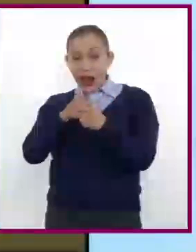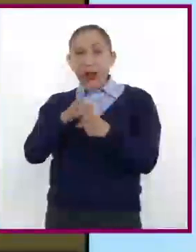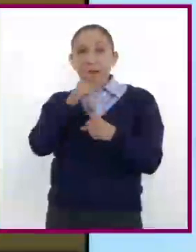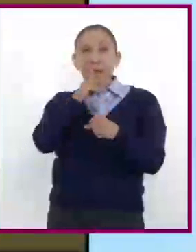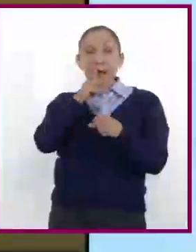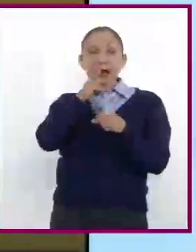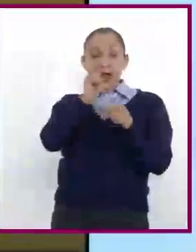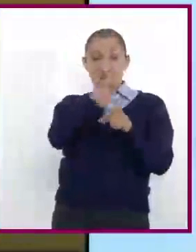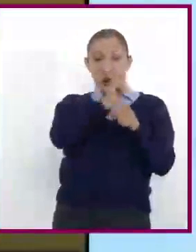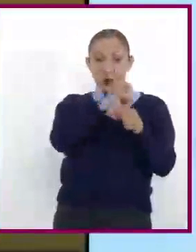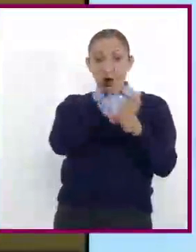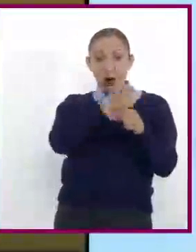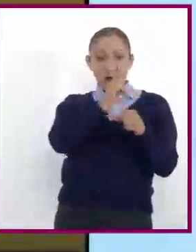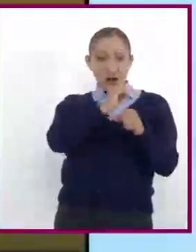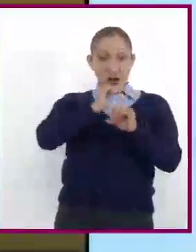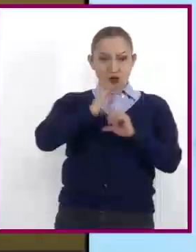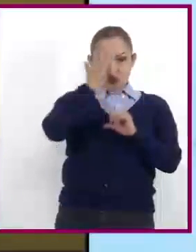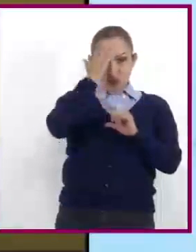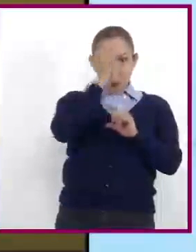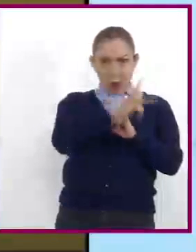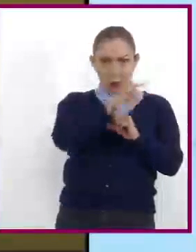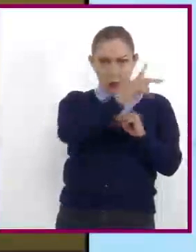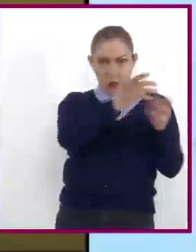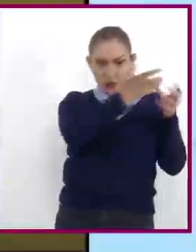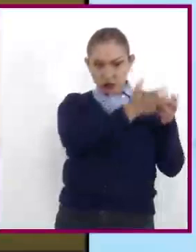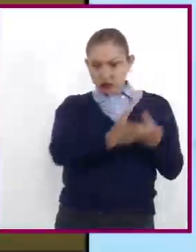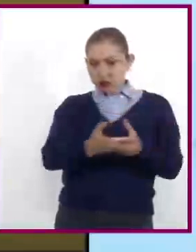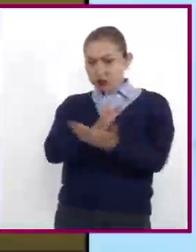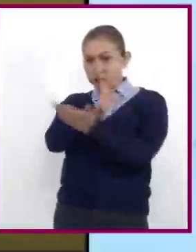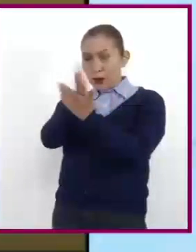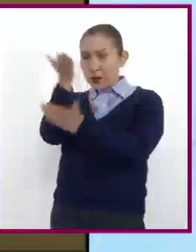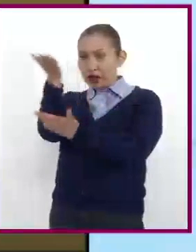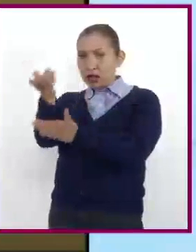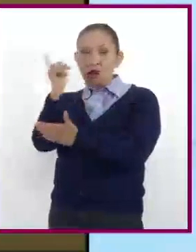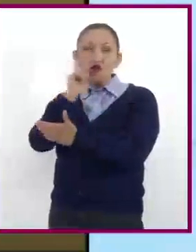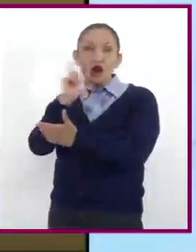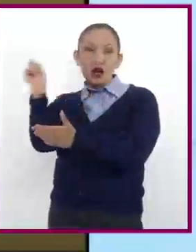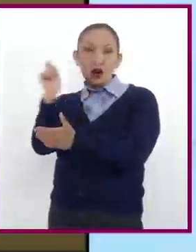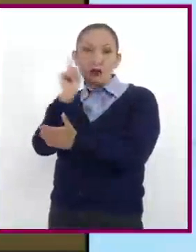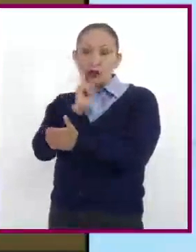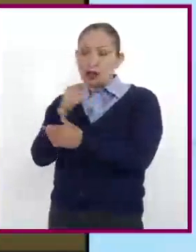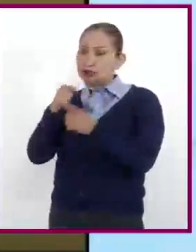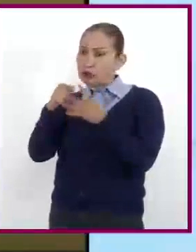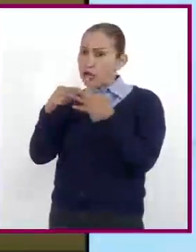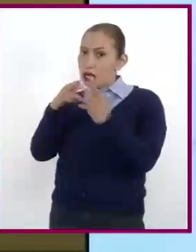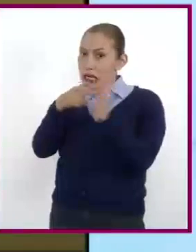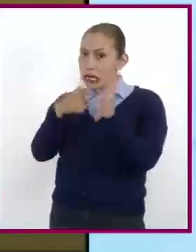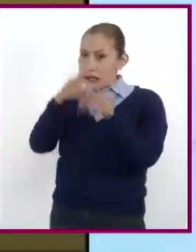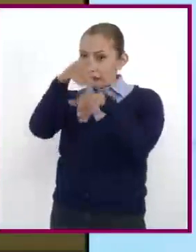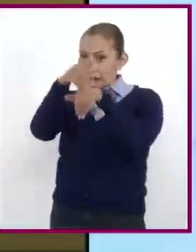novio, acompañado de la autoridad principal del pueblo, va a pedir a la novia siguiendo todas las